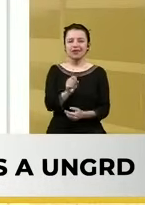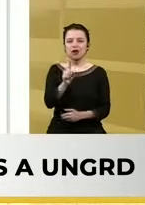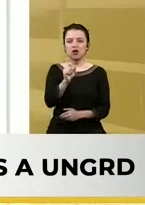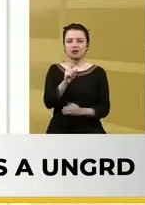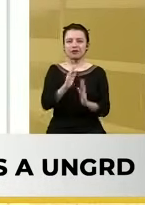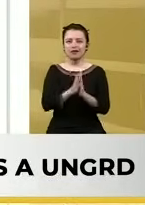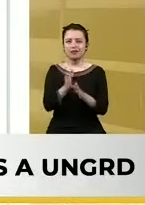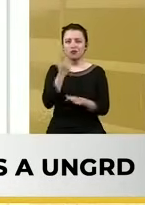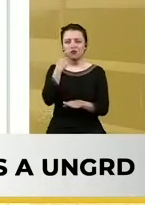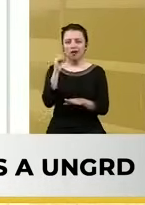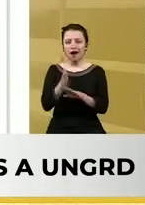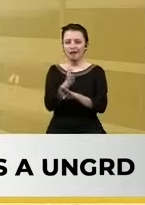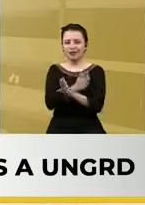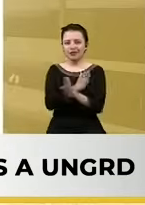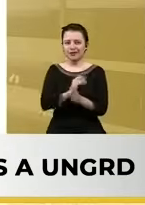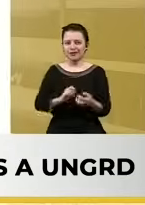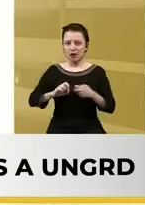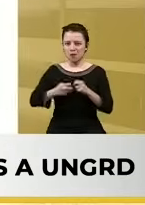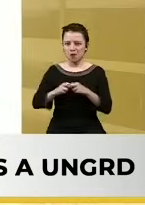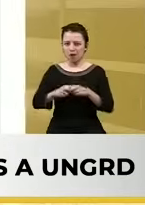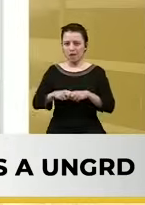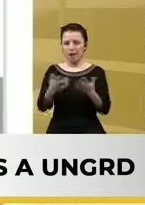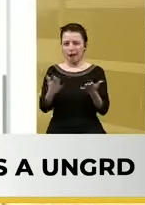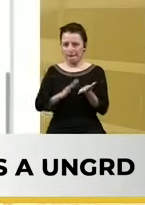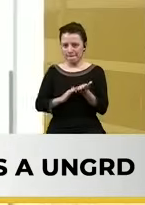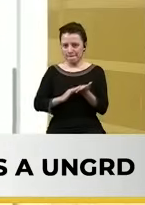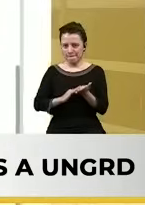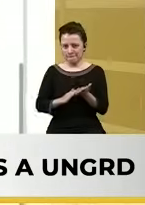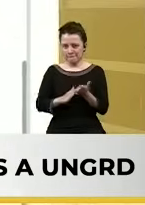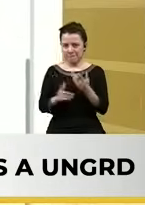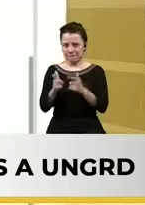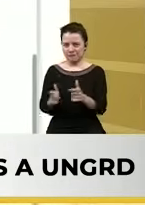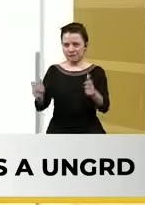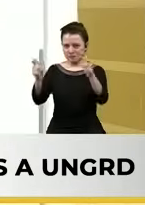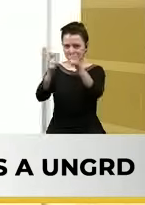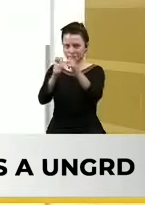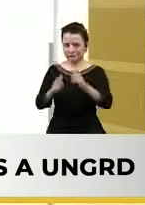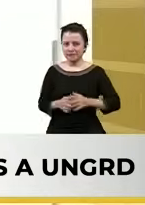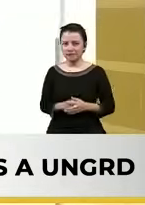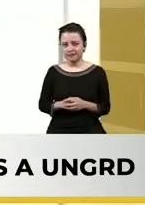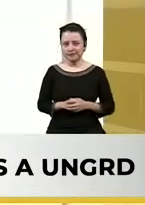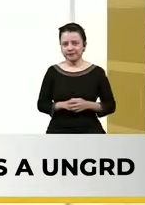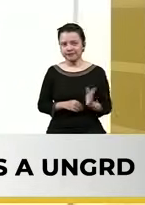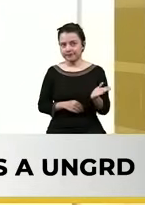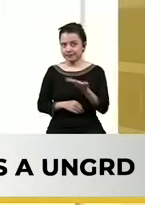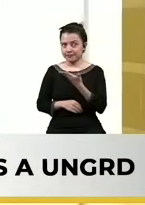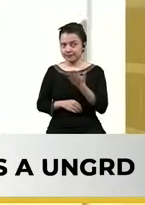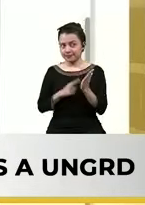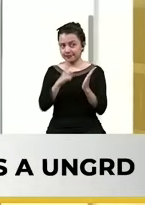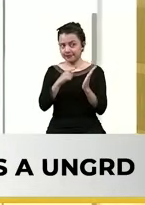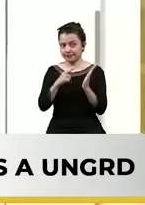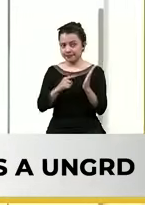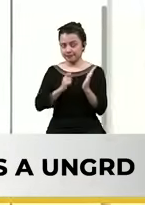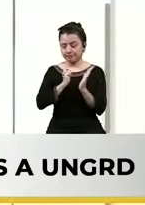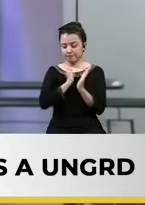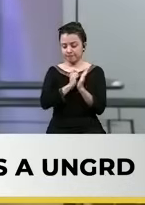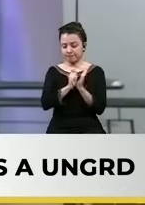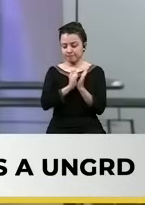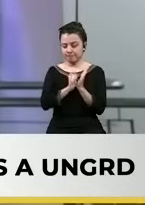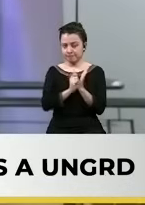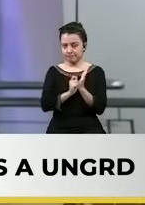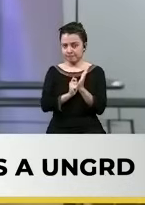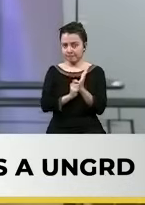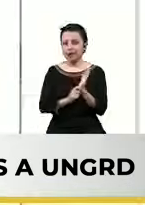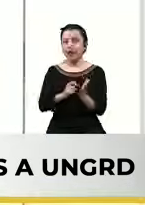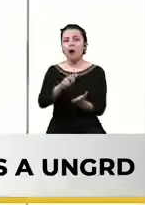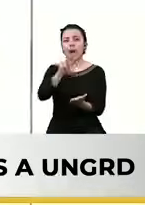decir, un día antes de que se destrabara esto en el Congreso de la República. Está firmada con su puño y letra, en